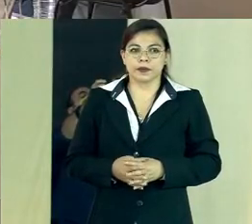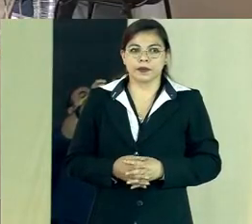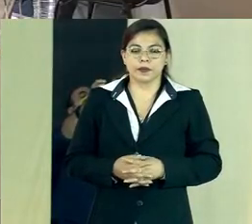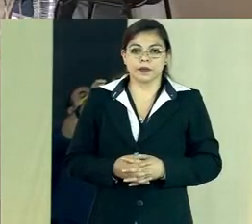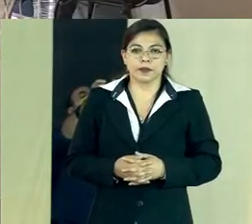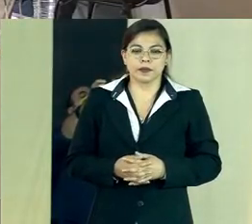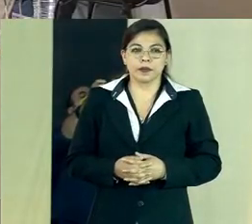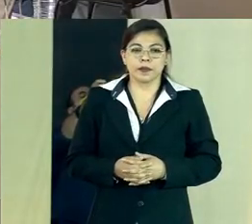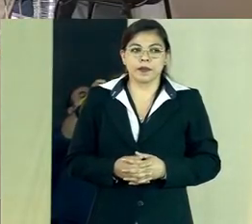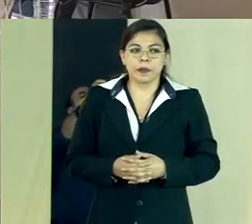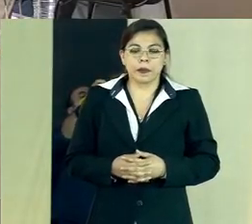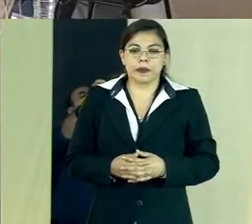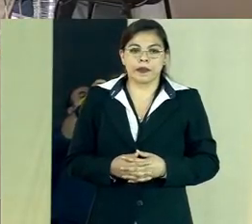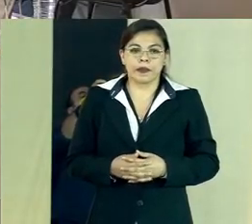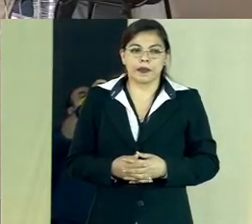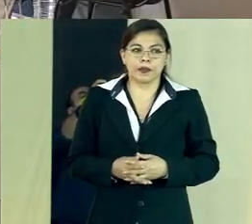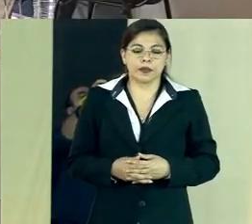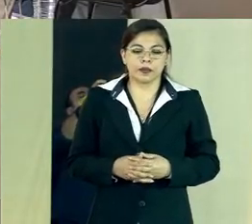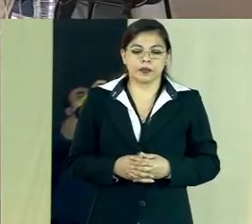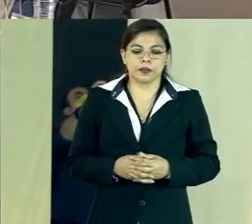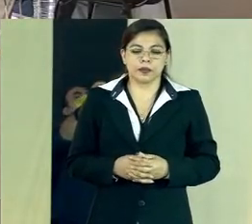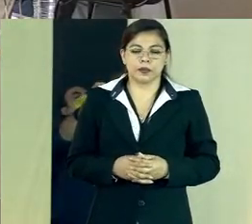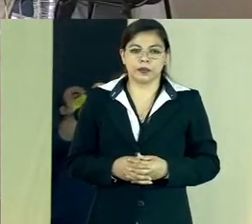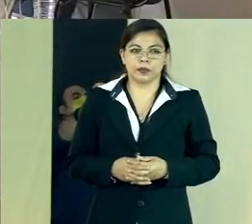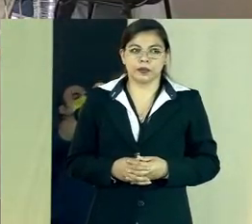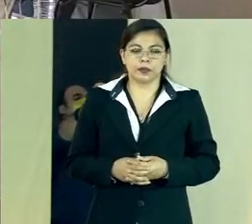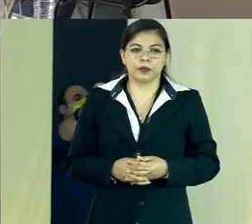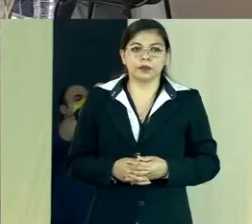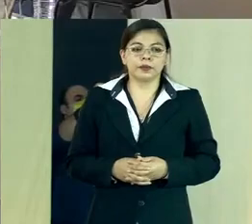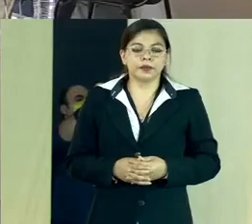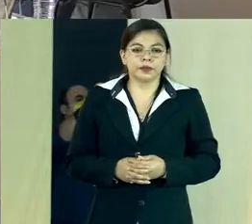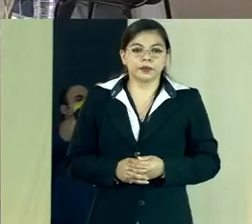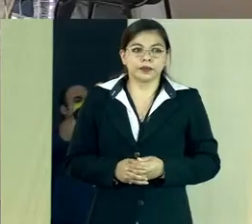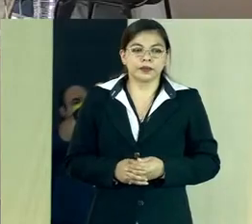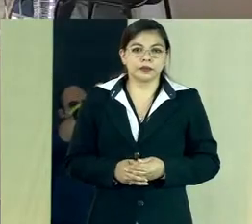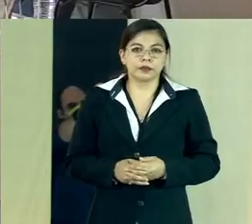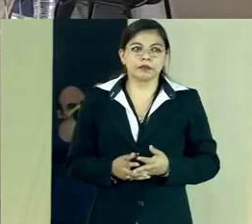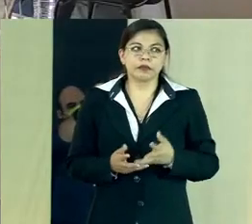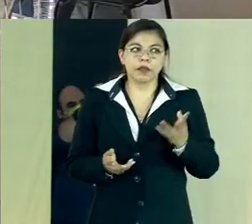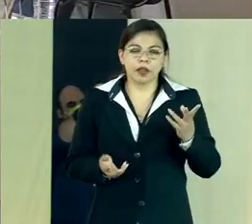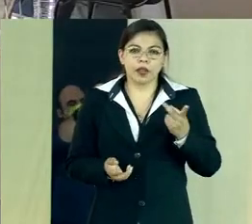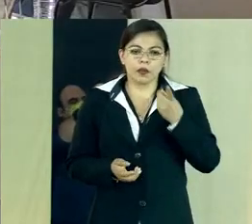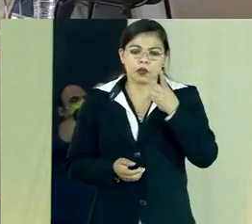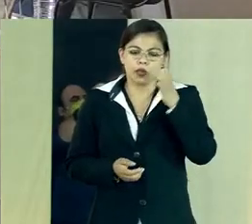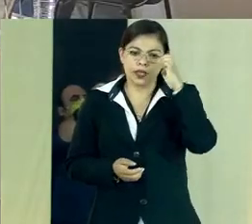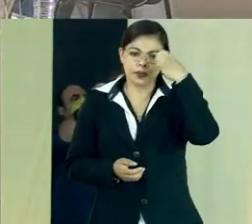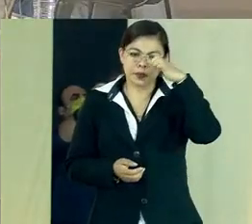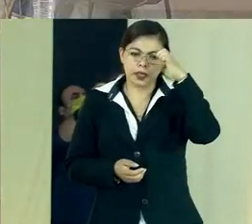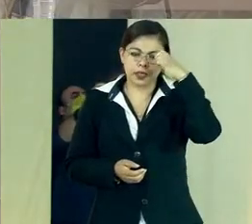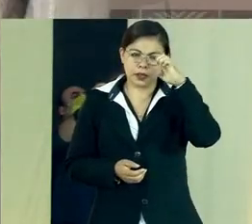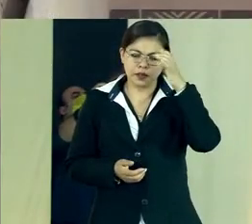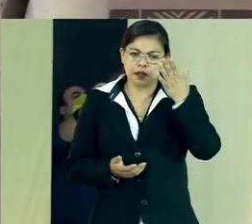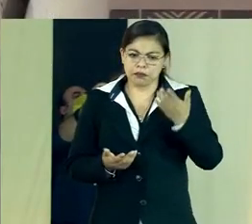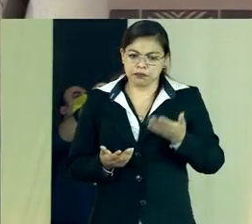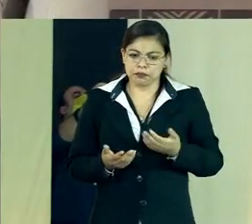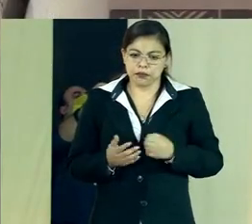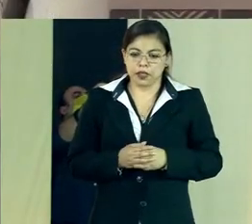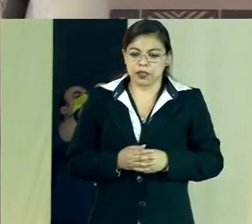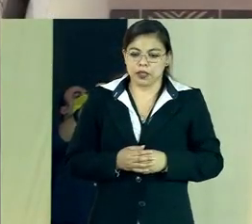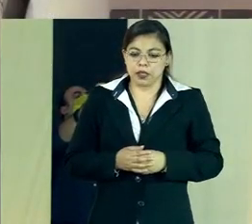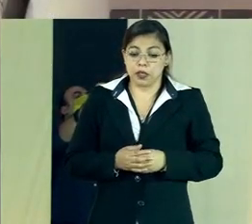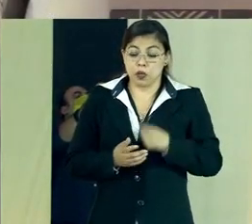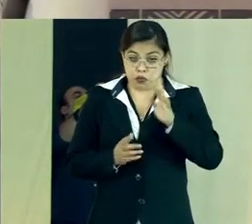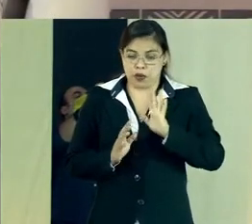detrás de tu libro y de la serie televisiva lo que hice experiencia o sea lo